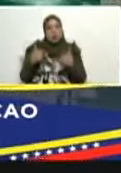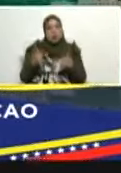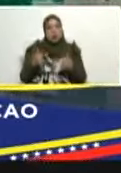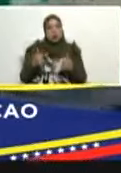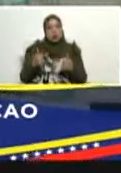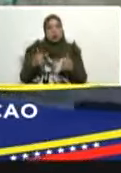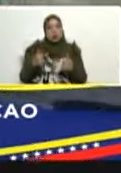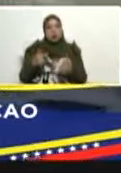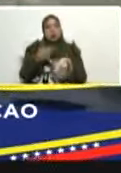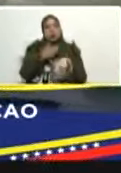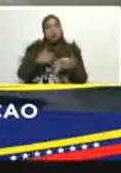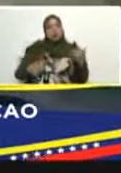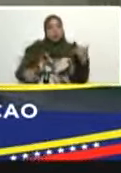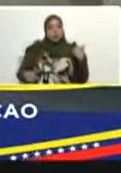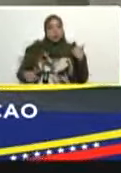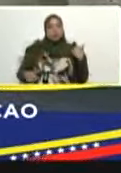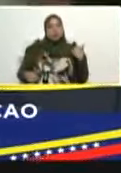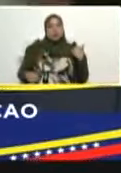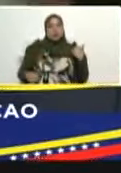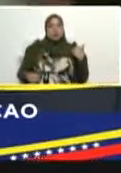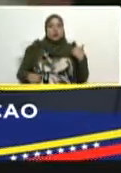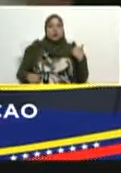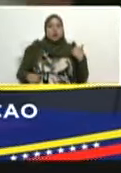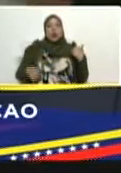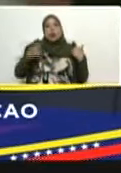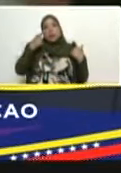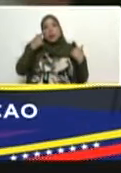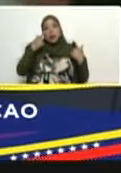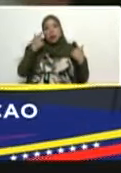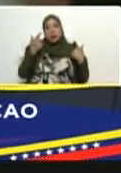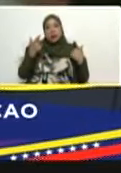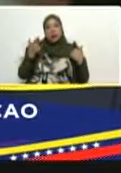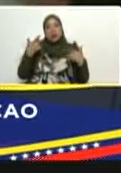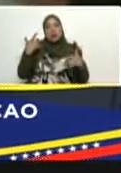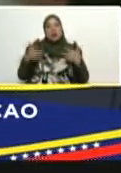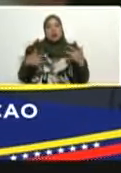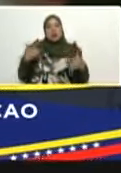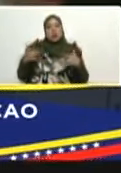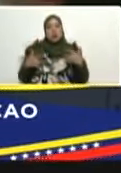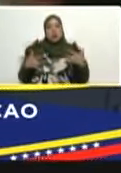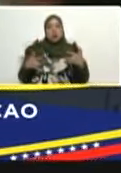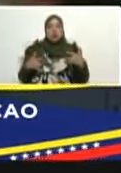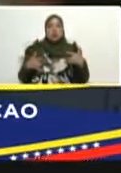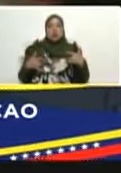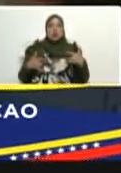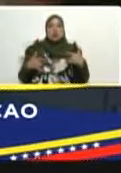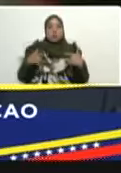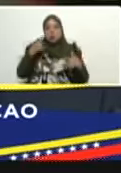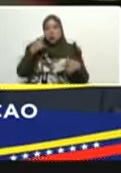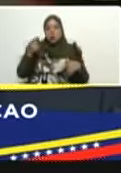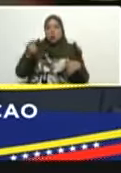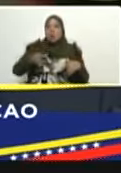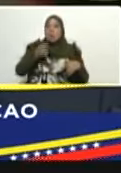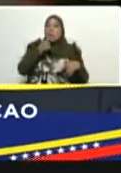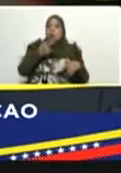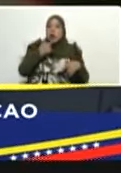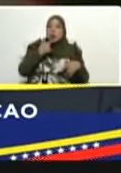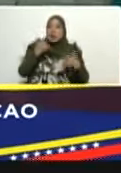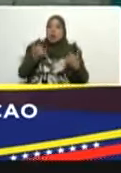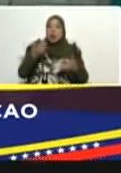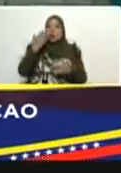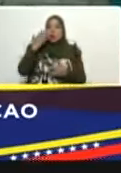la vicepresidenta estaba, mire, con el ojo pelado, con esa aerofumigación que hicimos. Pero en esta